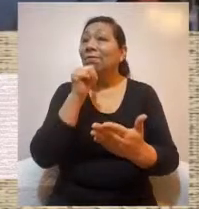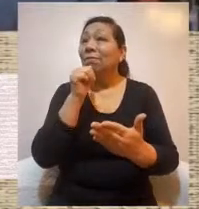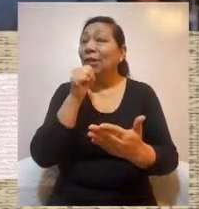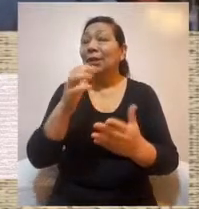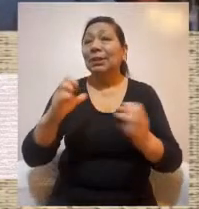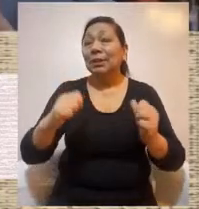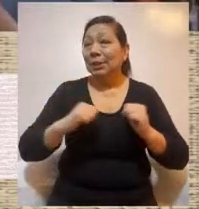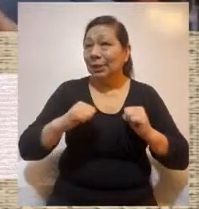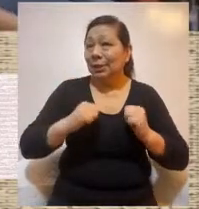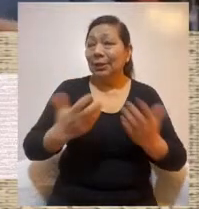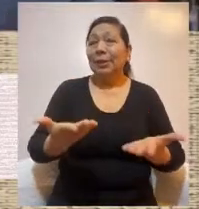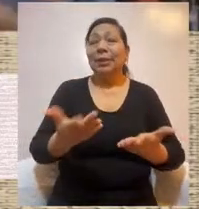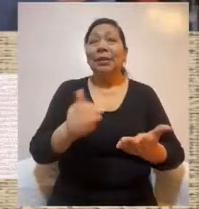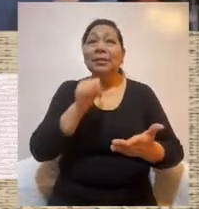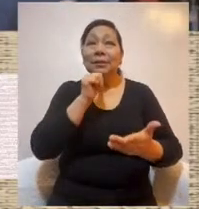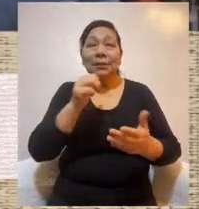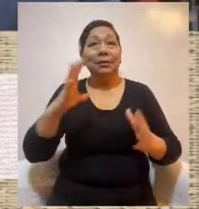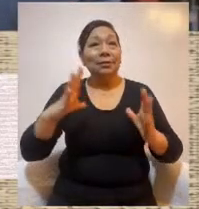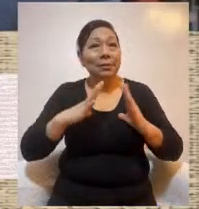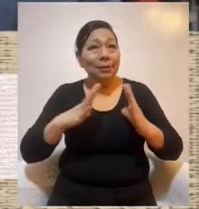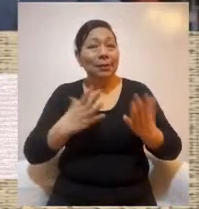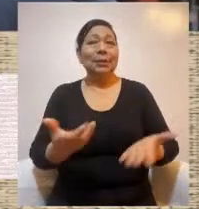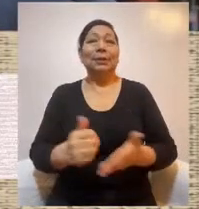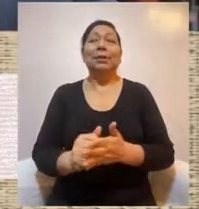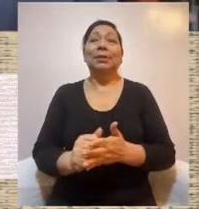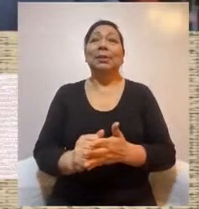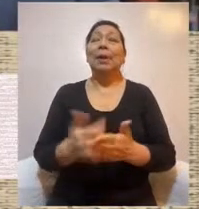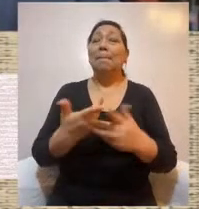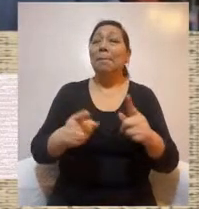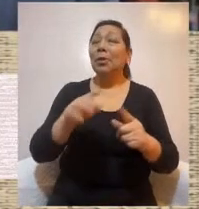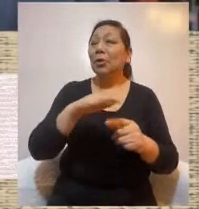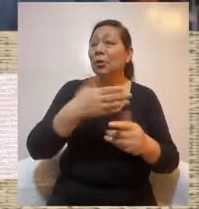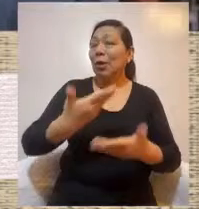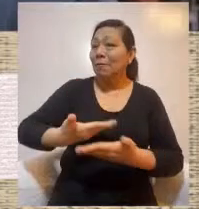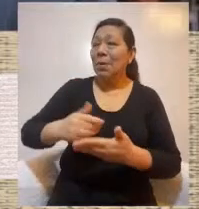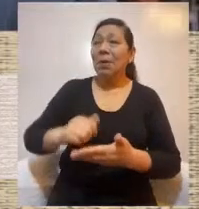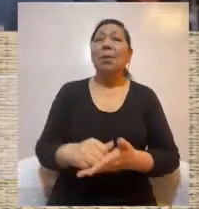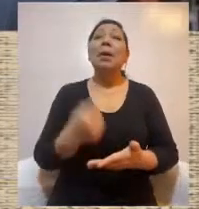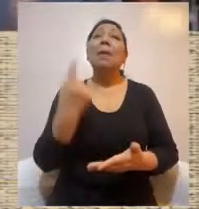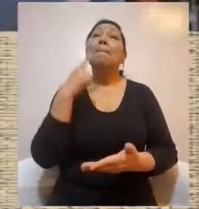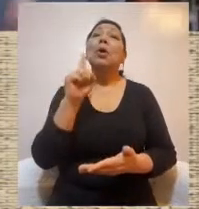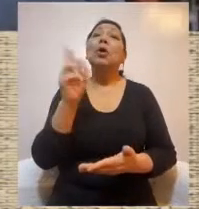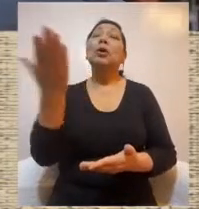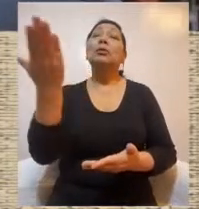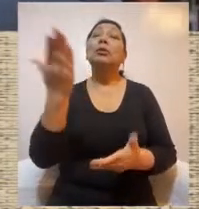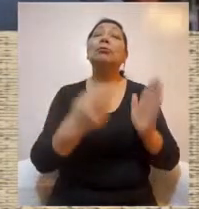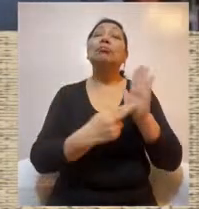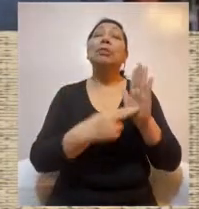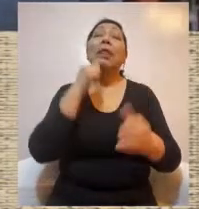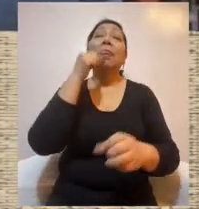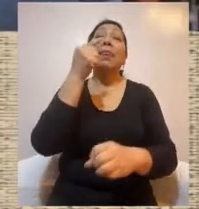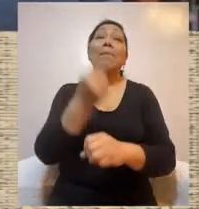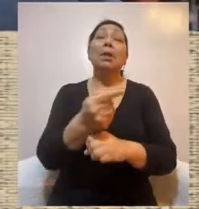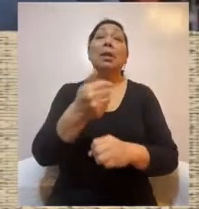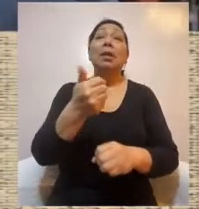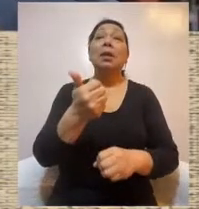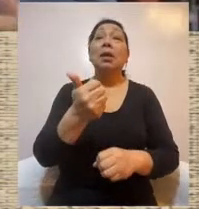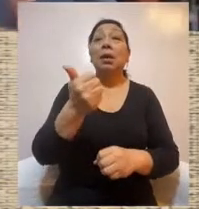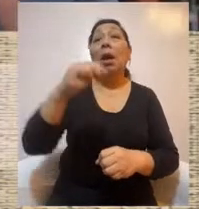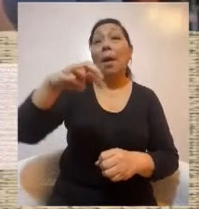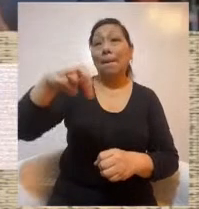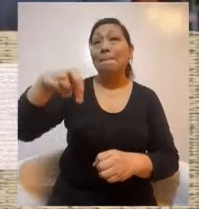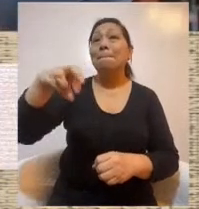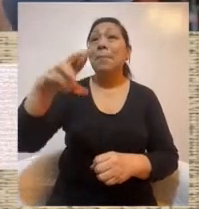con falta de descanso, sino de que esta falta de descanso incide en la situación del menor. Y por eso ella decide presentar una demanda de amparo